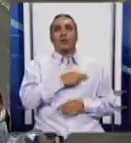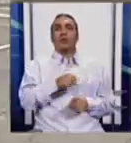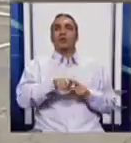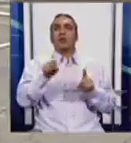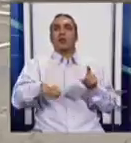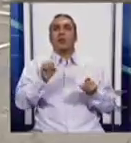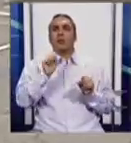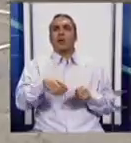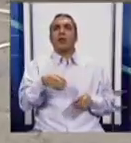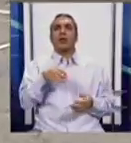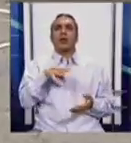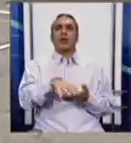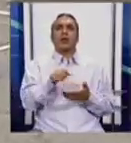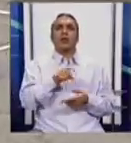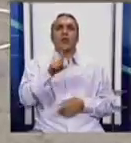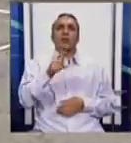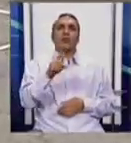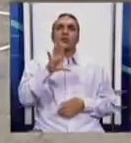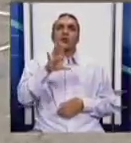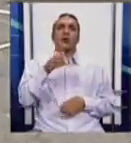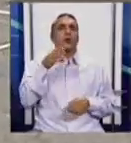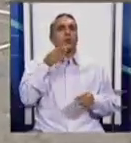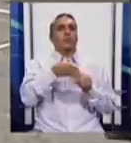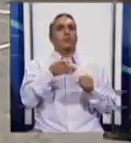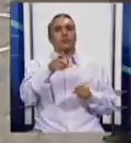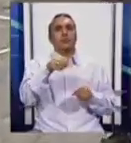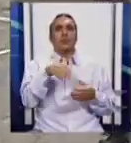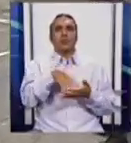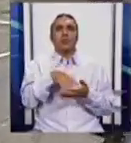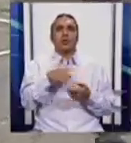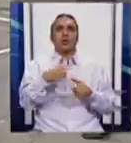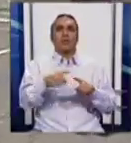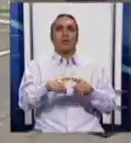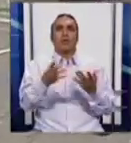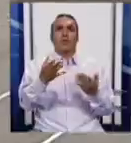permite escoger de 1 a 5 opciones de carrera. Isaías Cruz, TC Televisión.